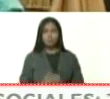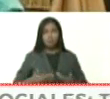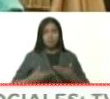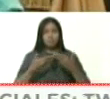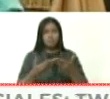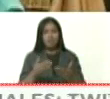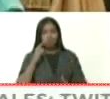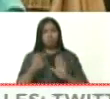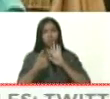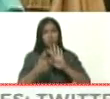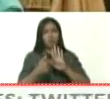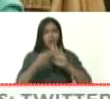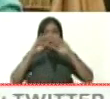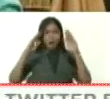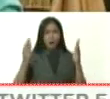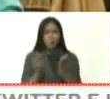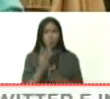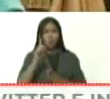una lección